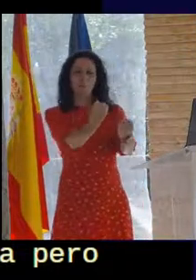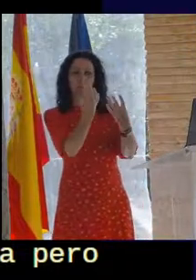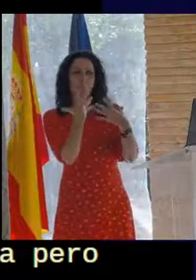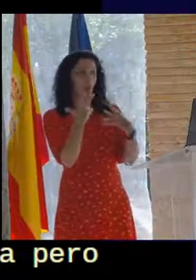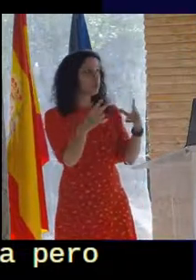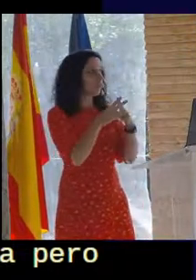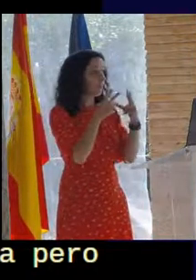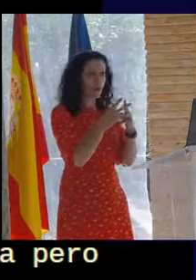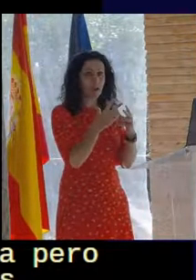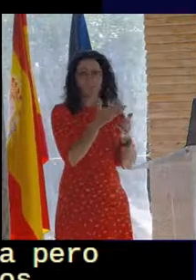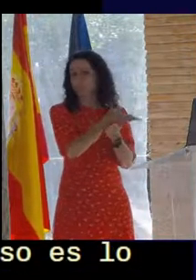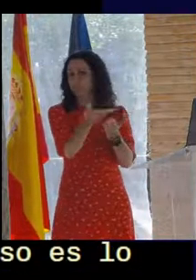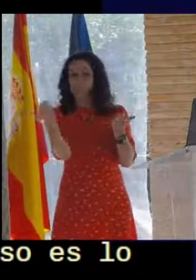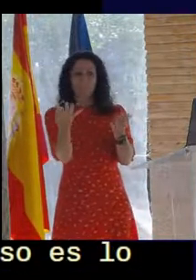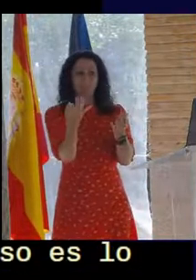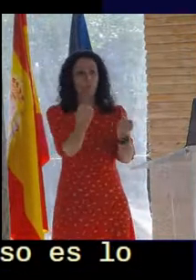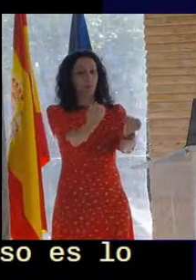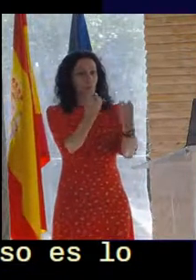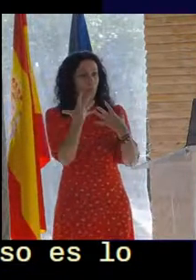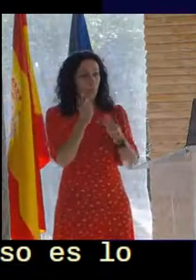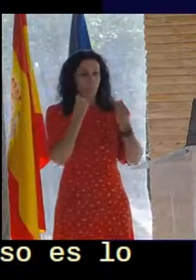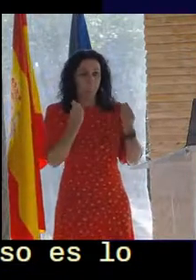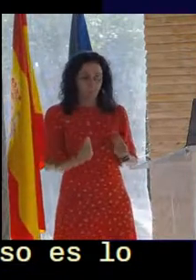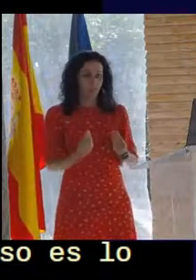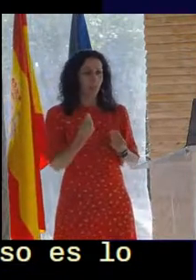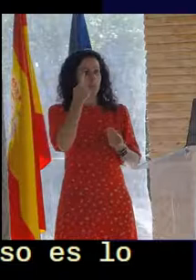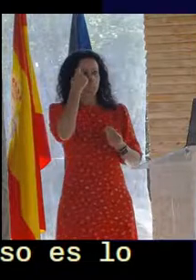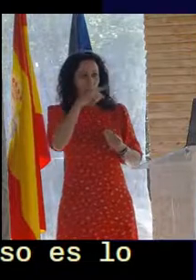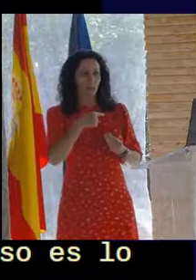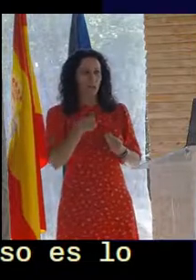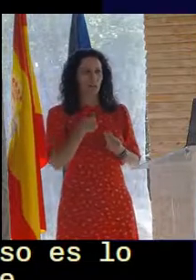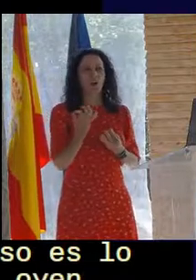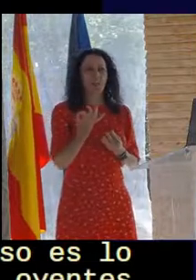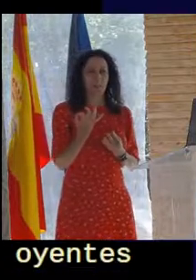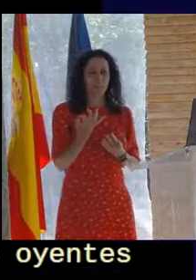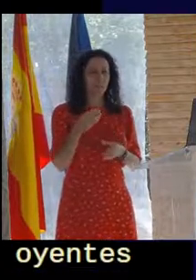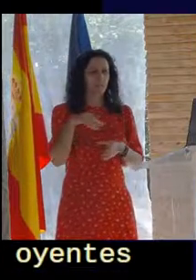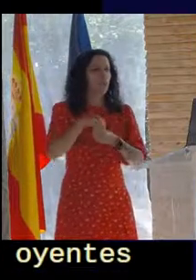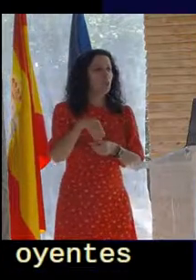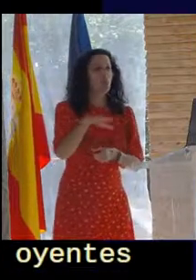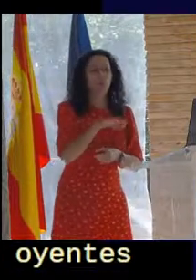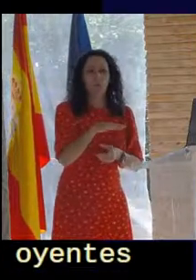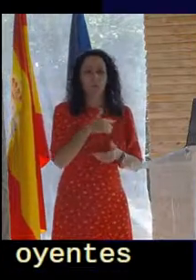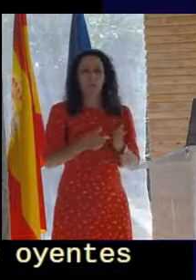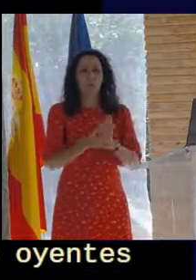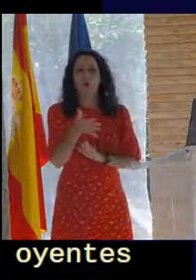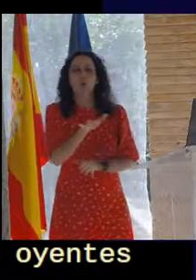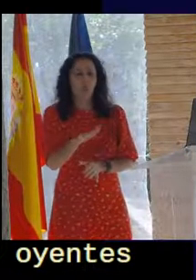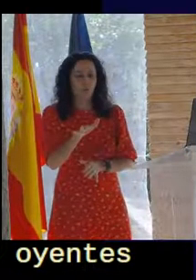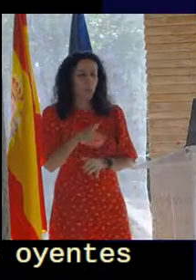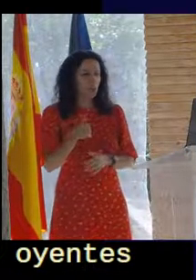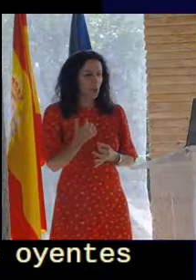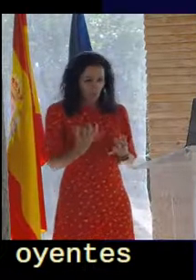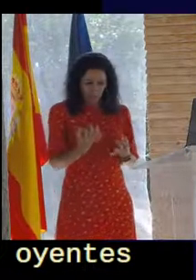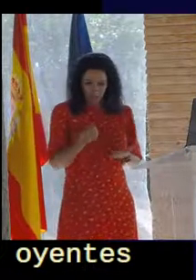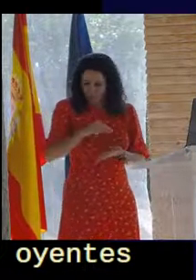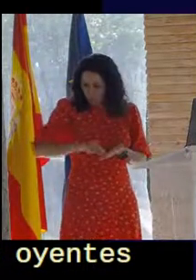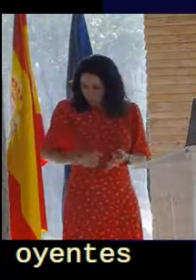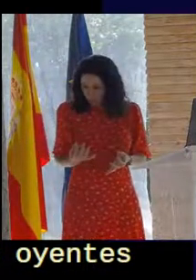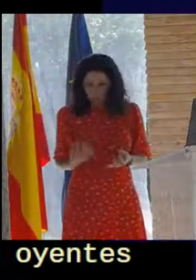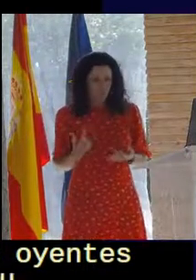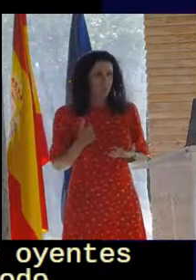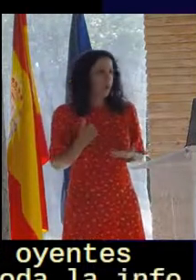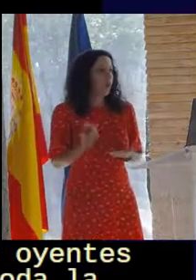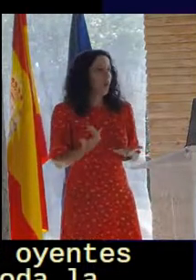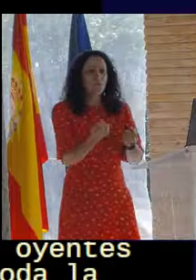todo entonces eso es lo que puede llegar a confusión vosotros como personas oyentes que participáis en la sociedad Eh sí que os llega